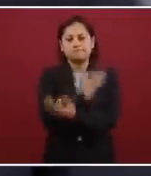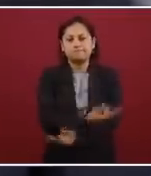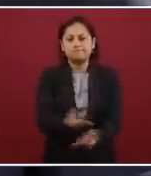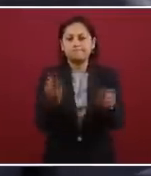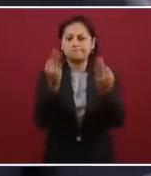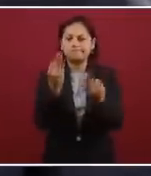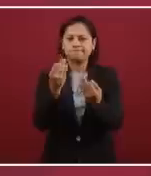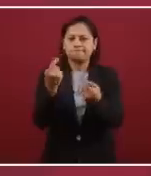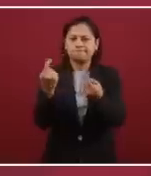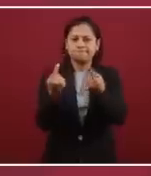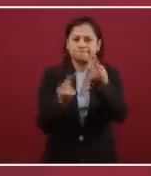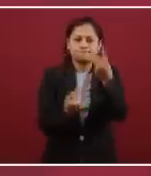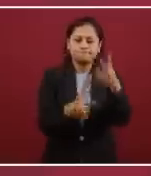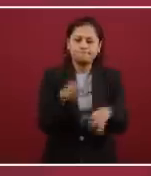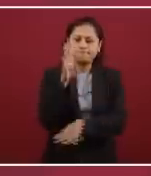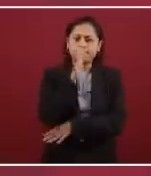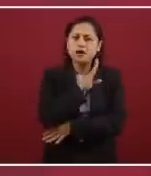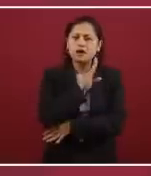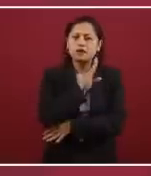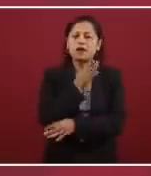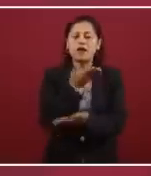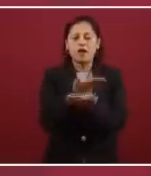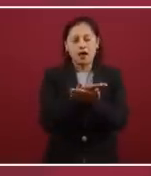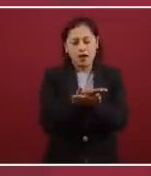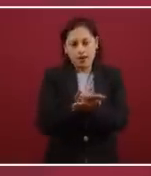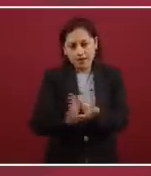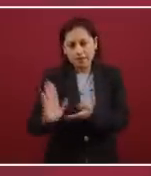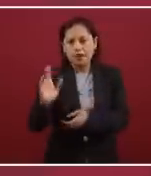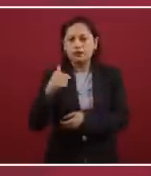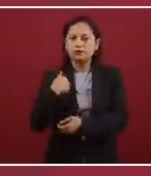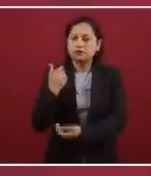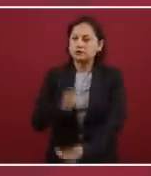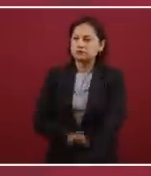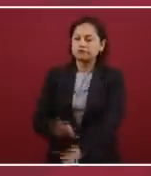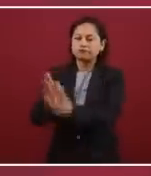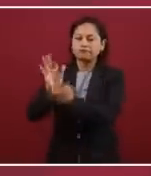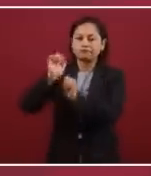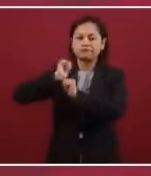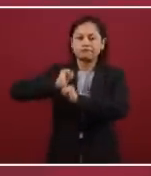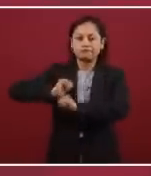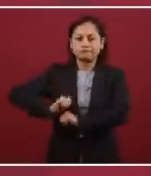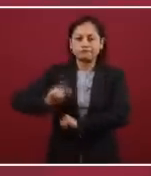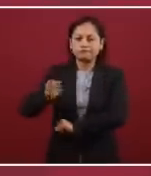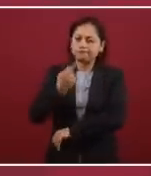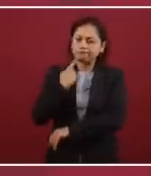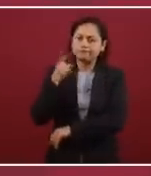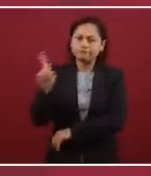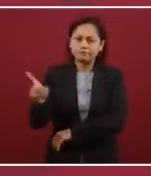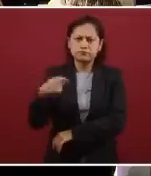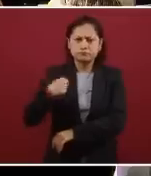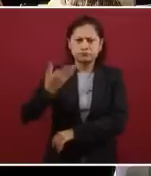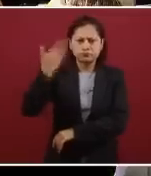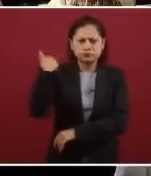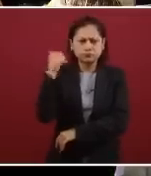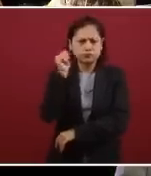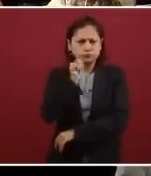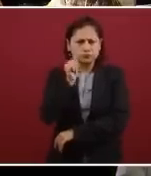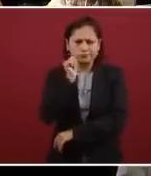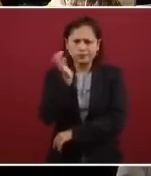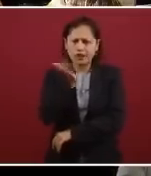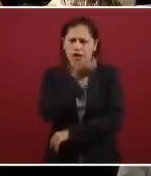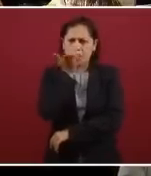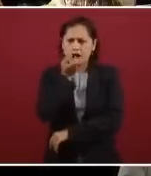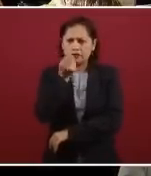sino ir a presentar ante una autoridad competente. Siempre lo hice